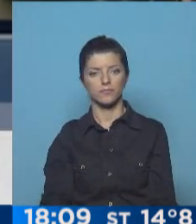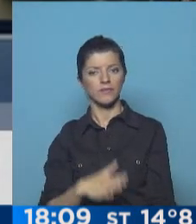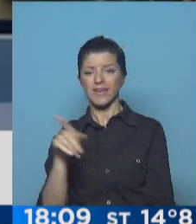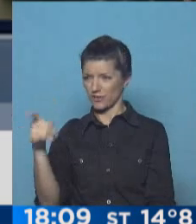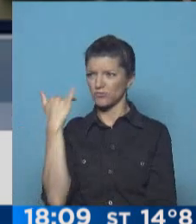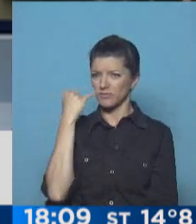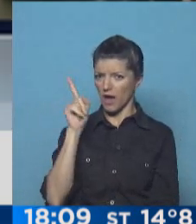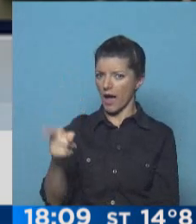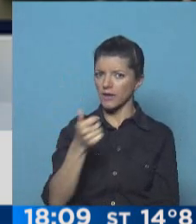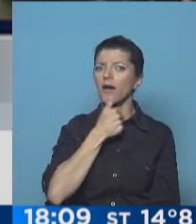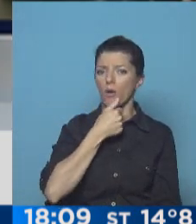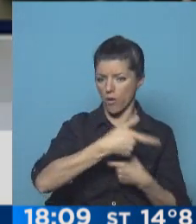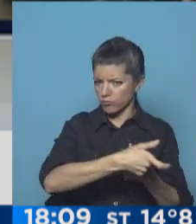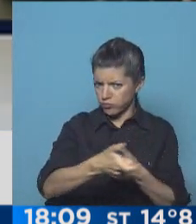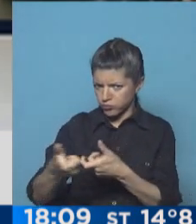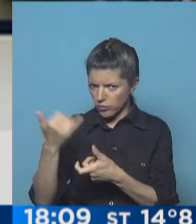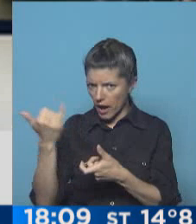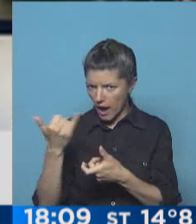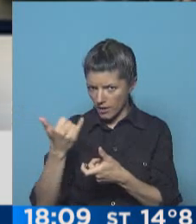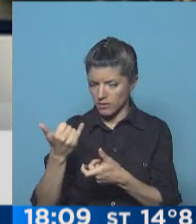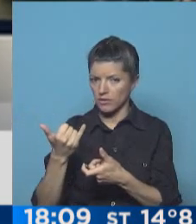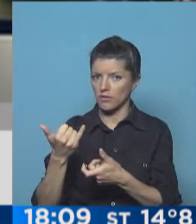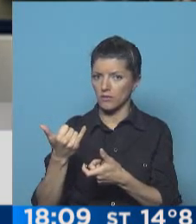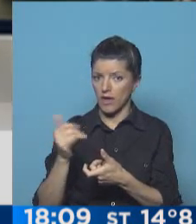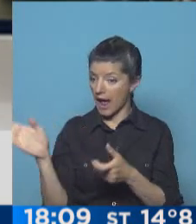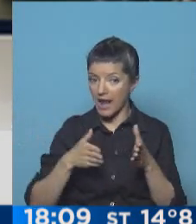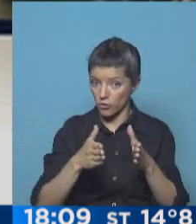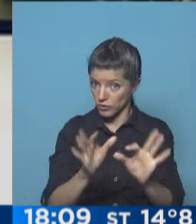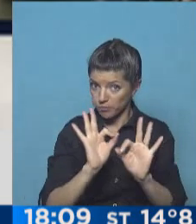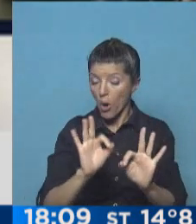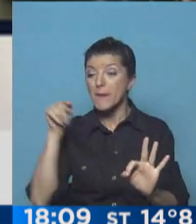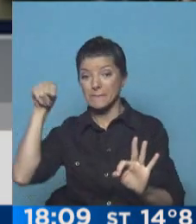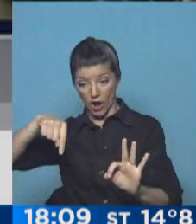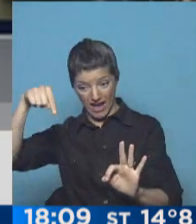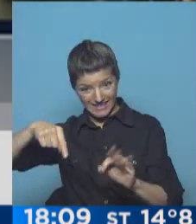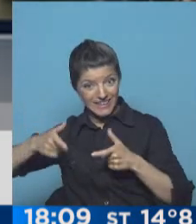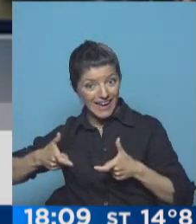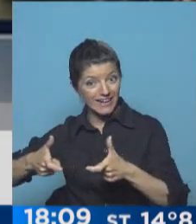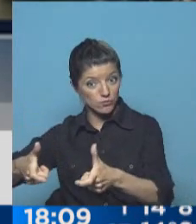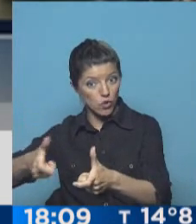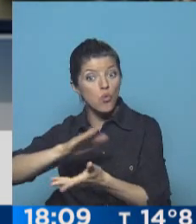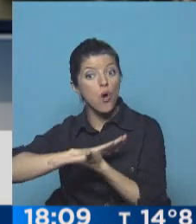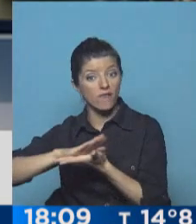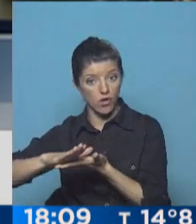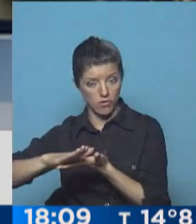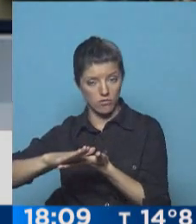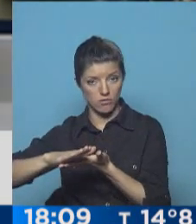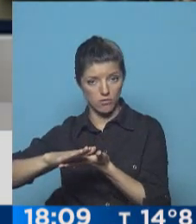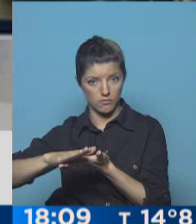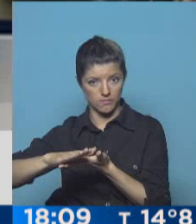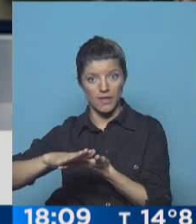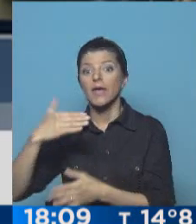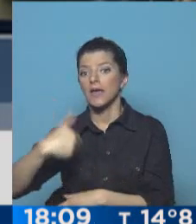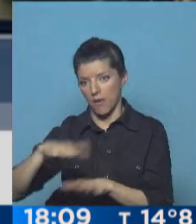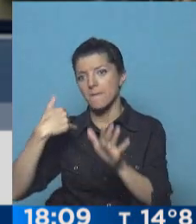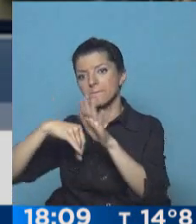mucho riego hecho paralelamente a toda esa ruta, pero este canal, este acueducto, que obviamente va a ser mucho